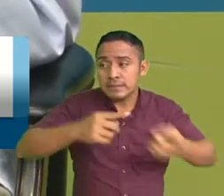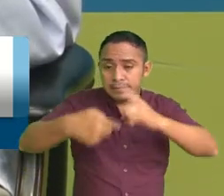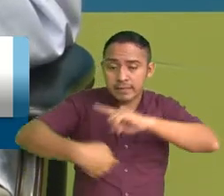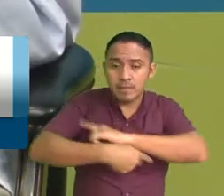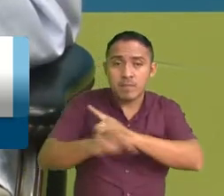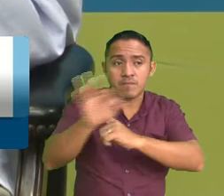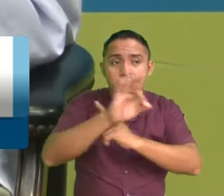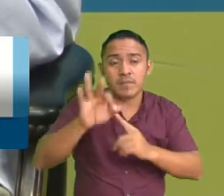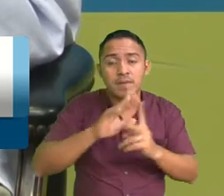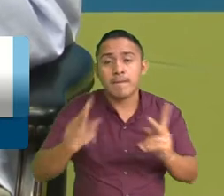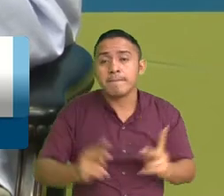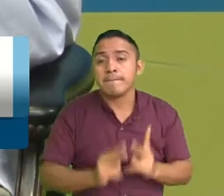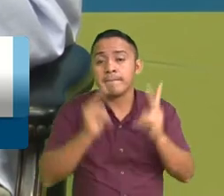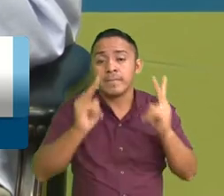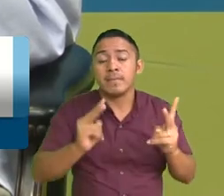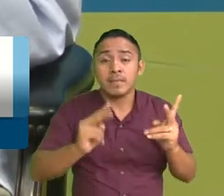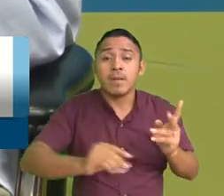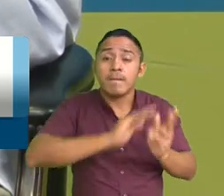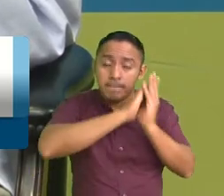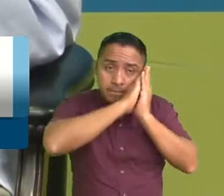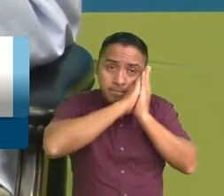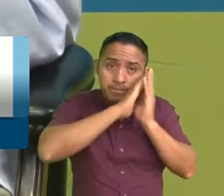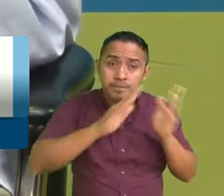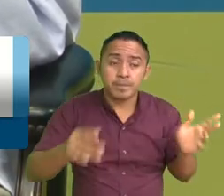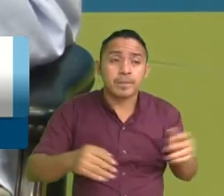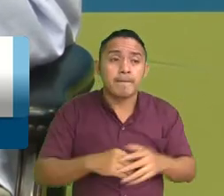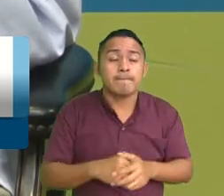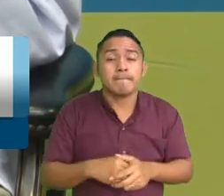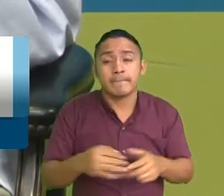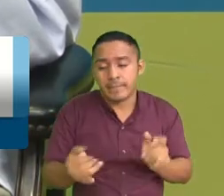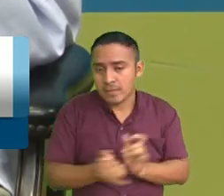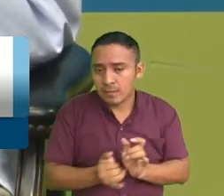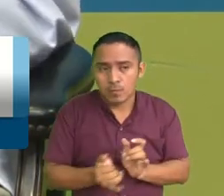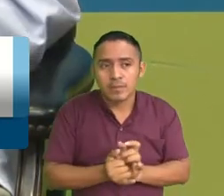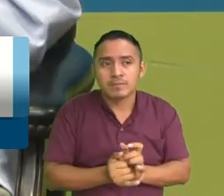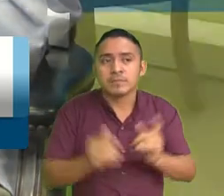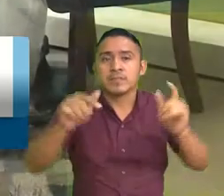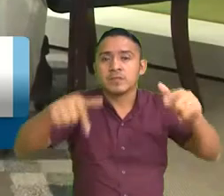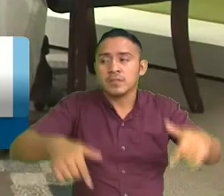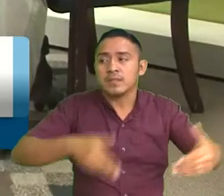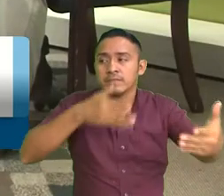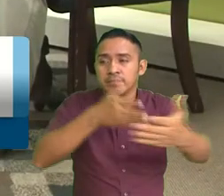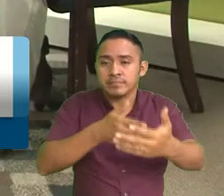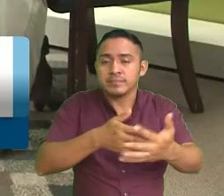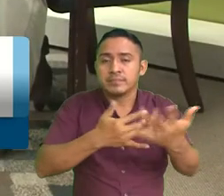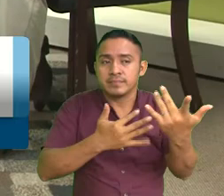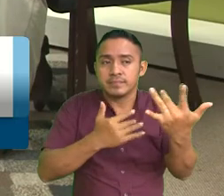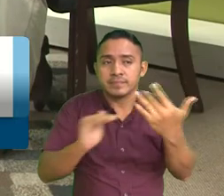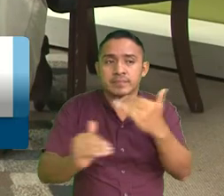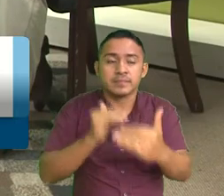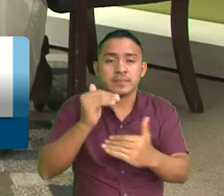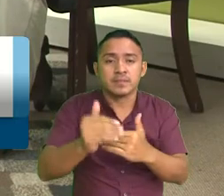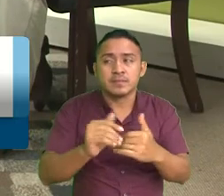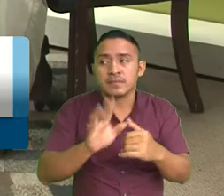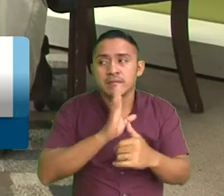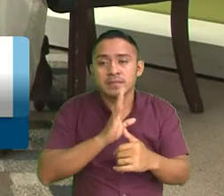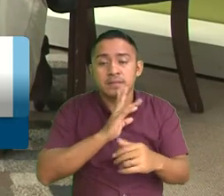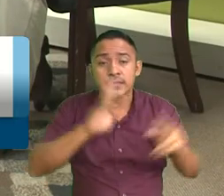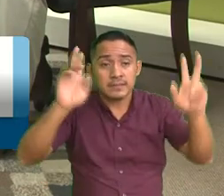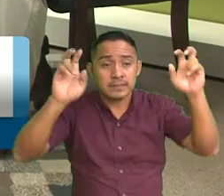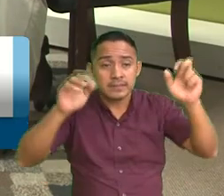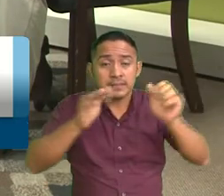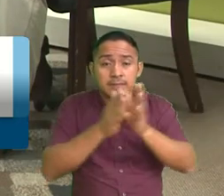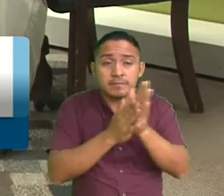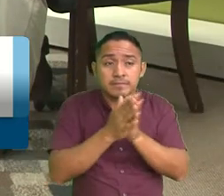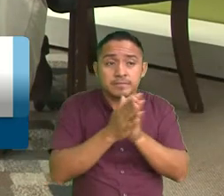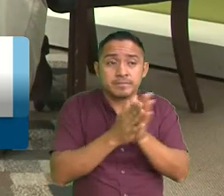de vida. En el estilo de dormir. De vida. Sí. También, ok. Sí, sí. Vamos a hacer una pausa, doctor. Cuando regresemos vamos a seguir hablando más de este interesante